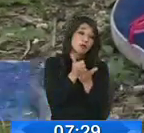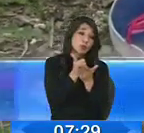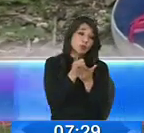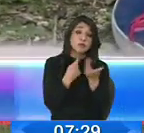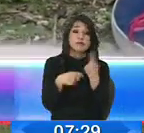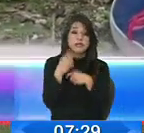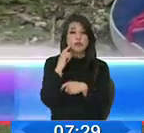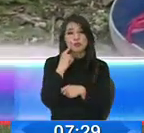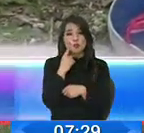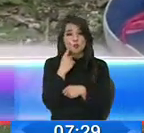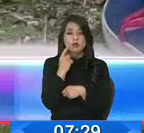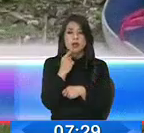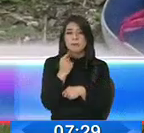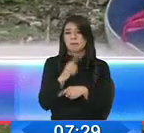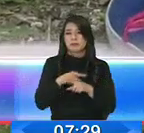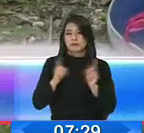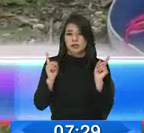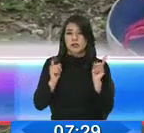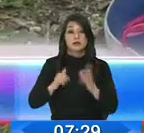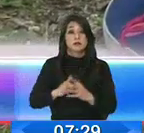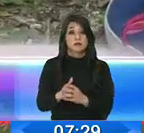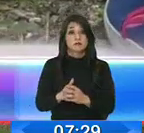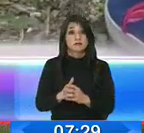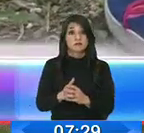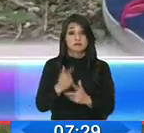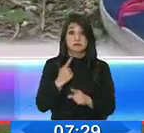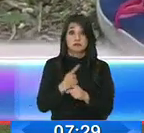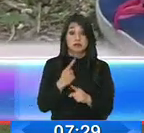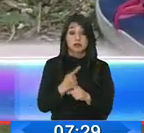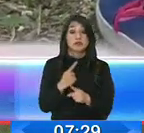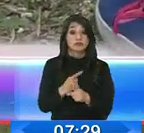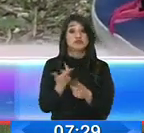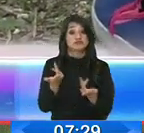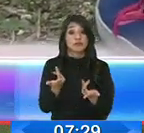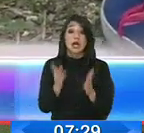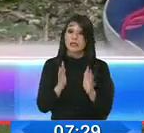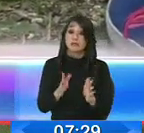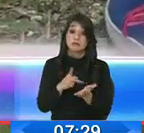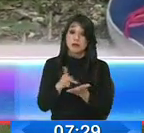chupetas, caramelos, y con eso es que nos medio ayudamos así porque tenemos